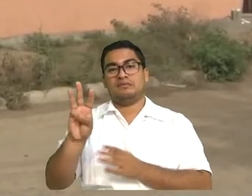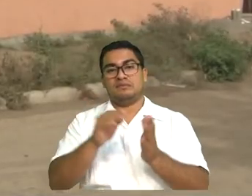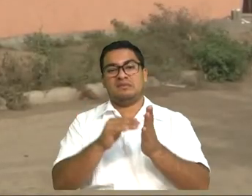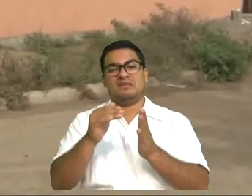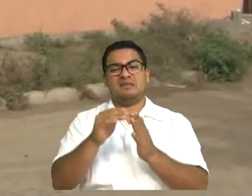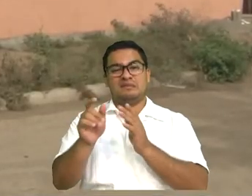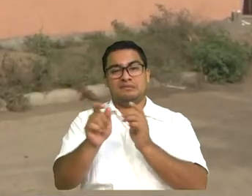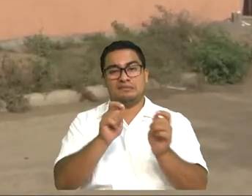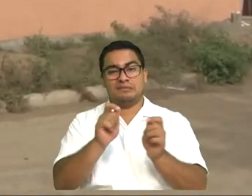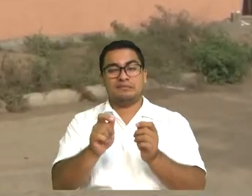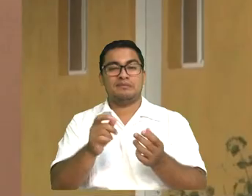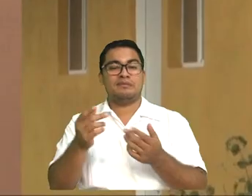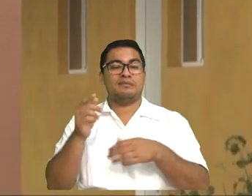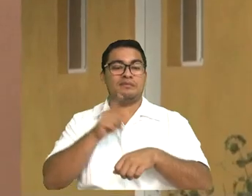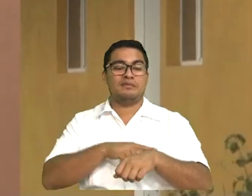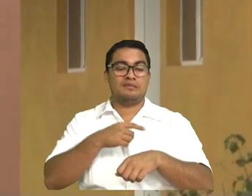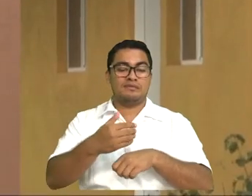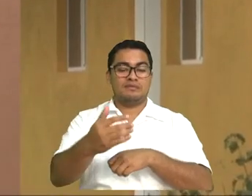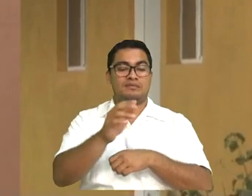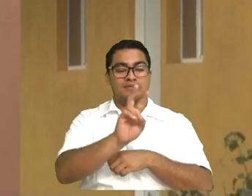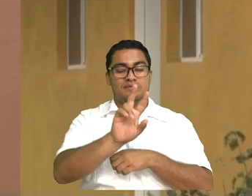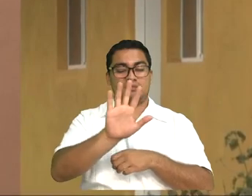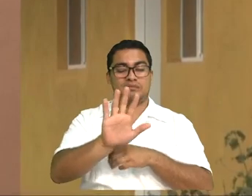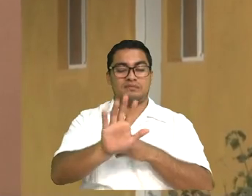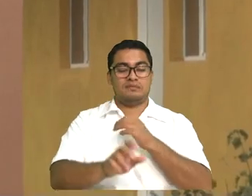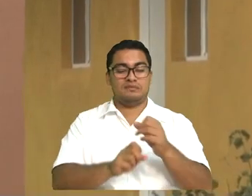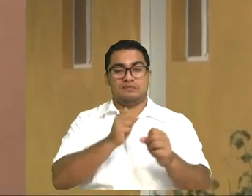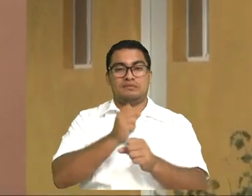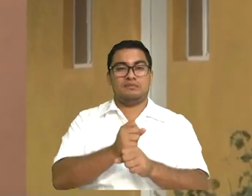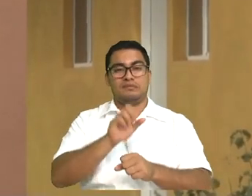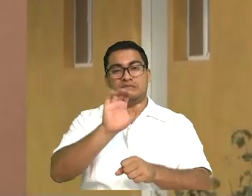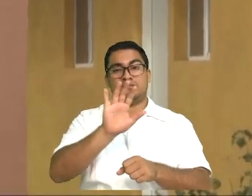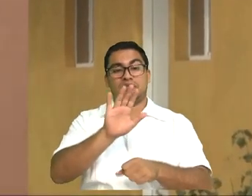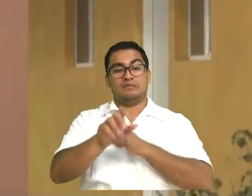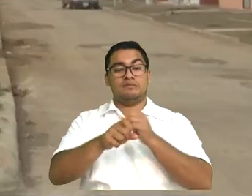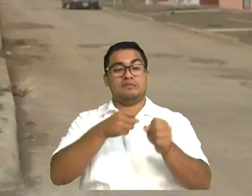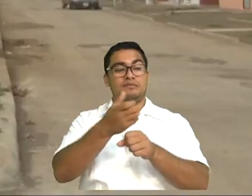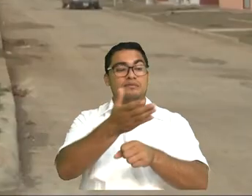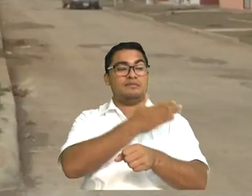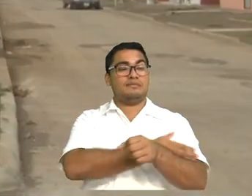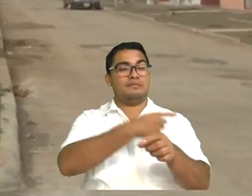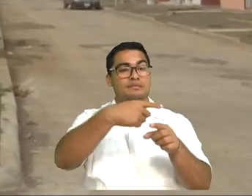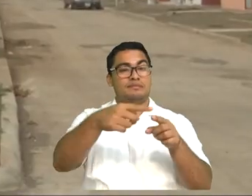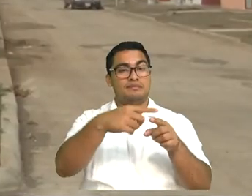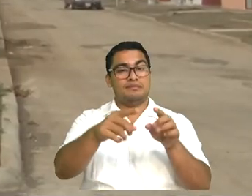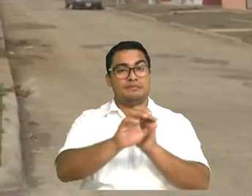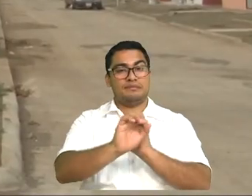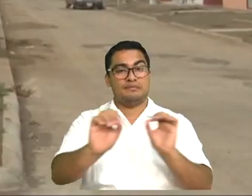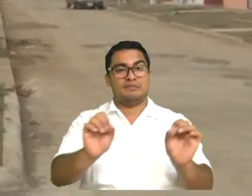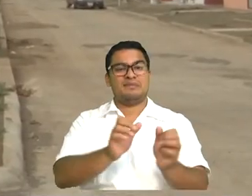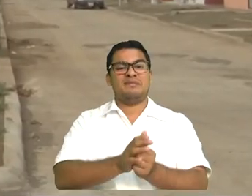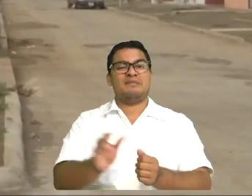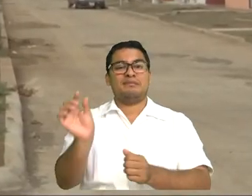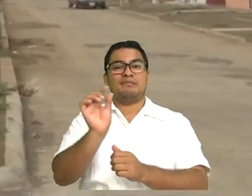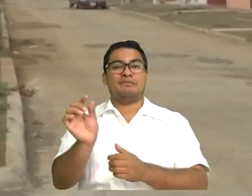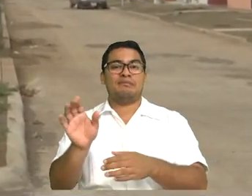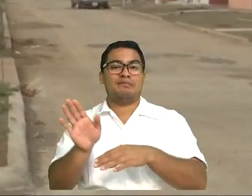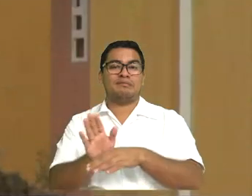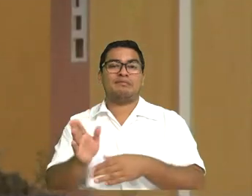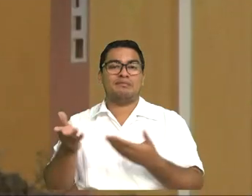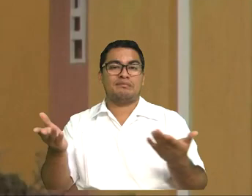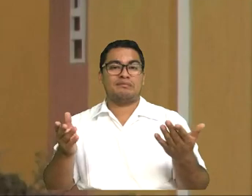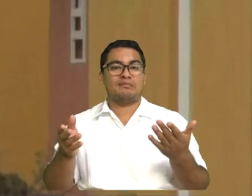dólares, tendrá un plazo de 25 años, con 5 años de gracia. Este préstamo también dinamizará el sector